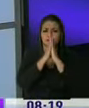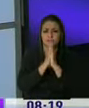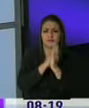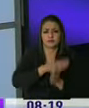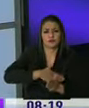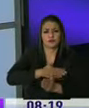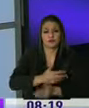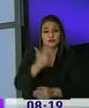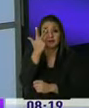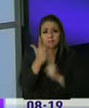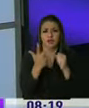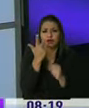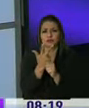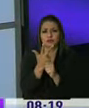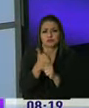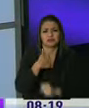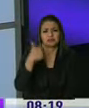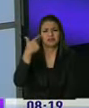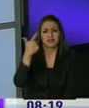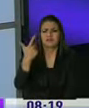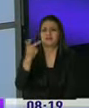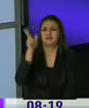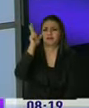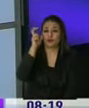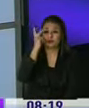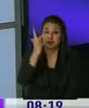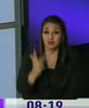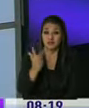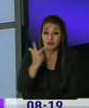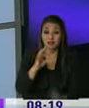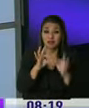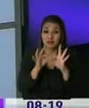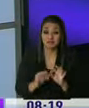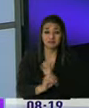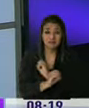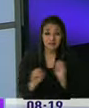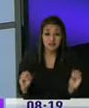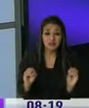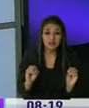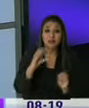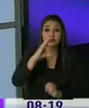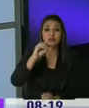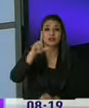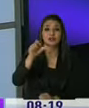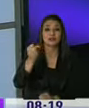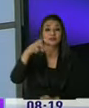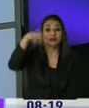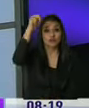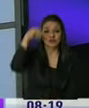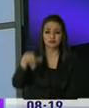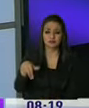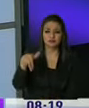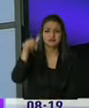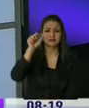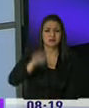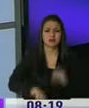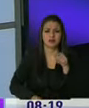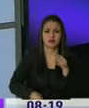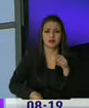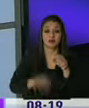¿no? 3 años, hay cosas que a mí me parecen increíbles. 3 años que no dan un mantenimiento, Colinas del Norte, unas escalinatas que si no